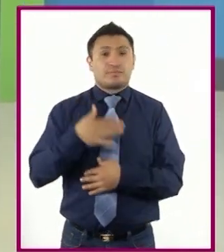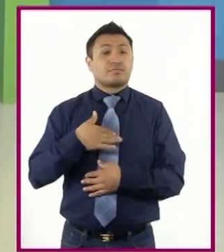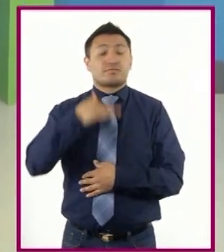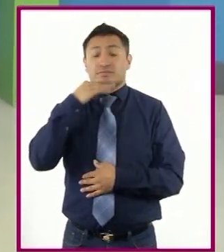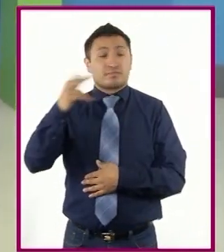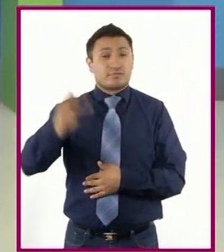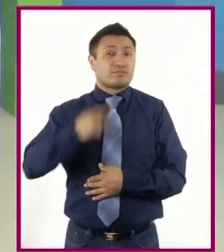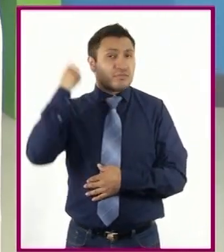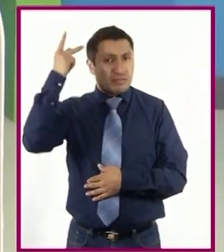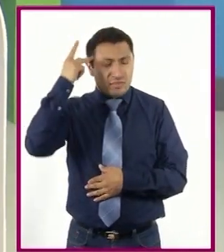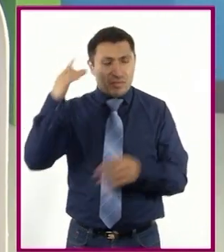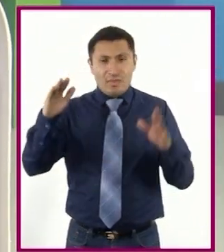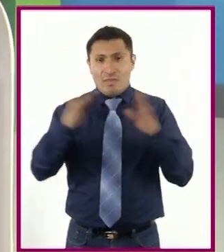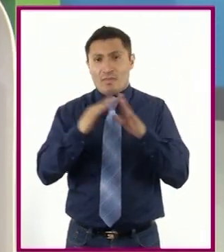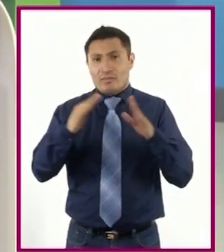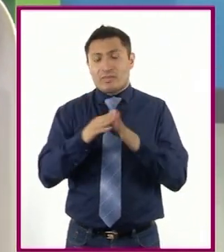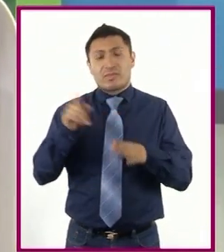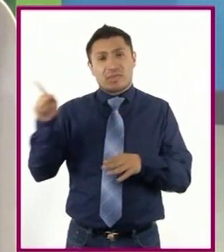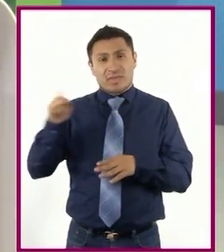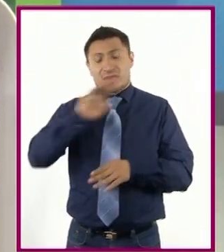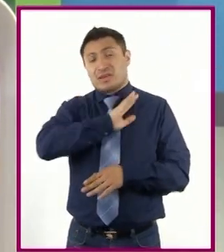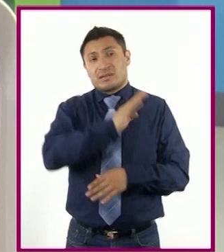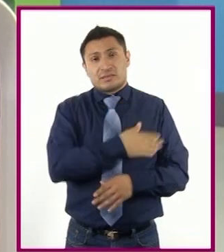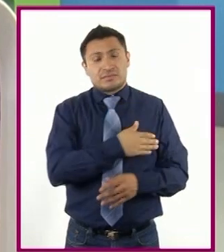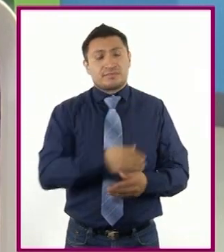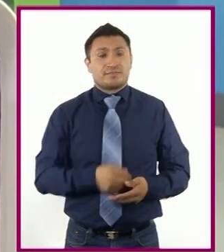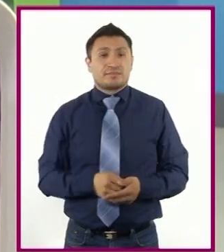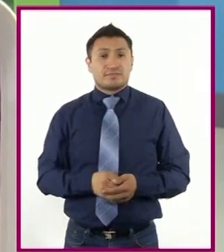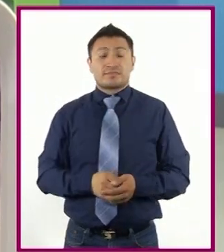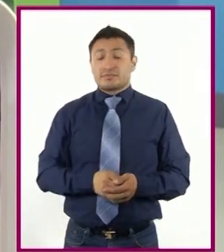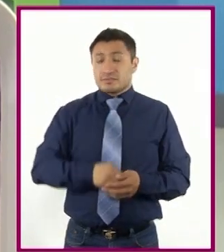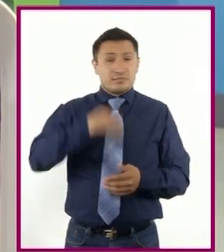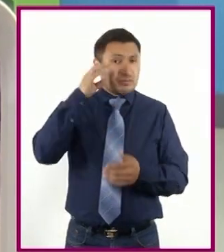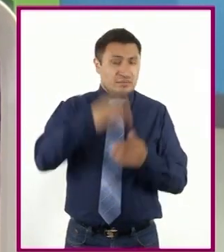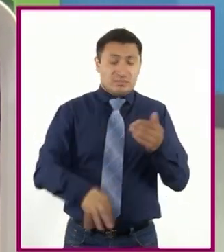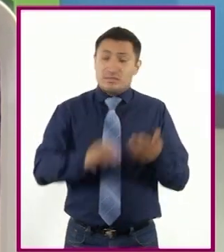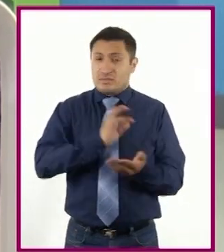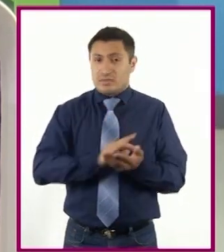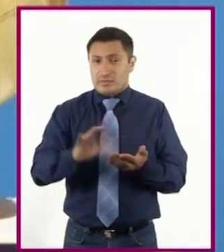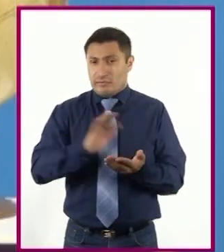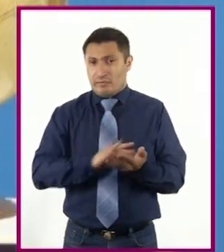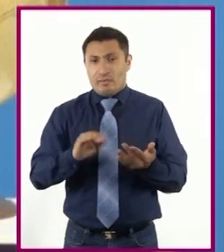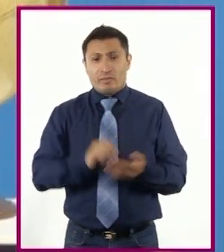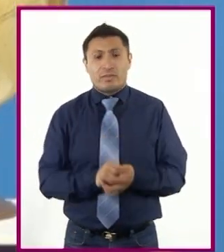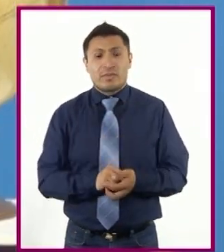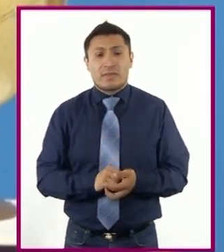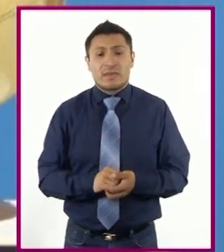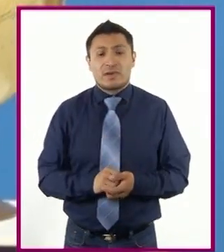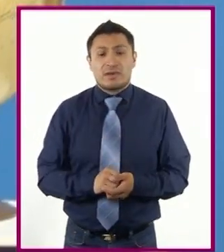un príncipe de la casa de Habsburgo. Hasta aquí la lectura.